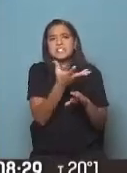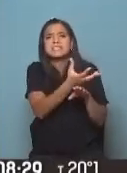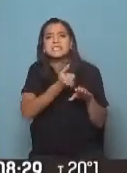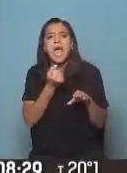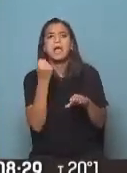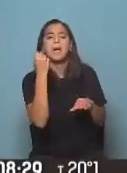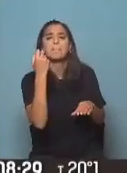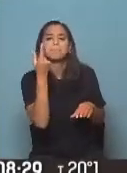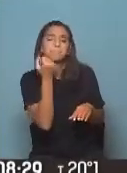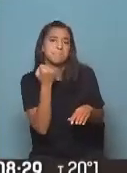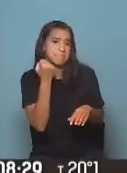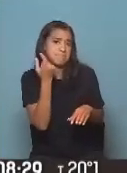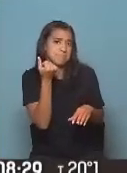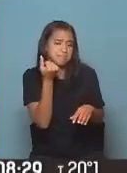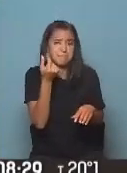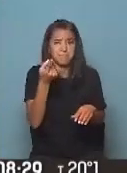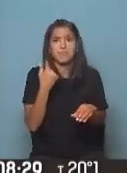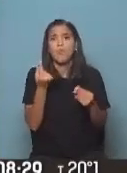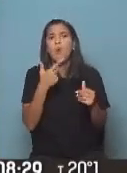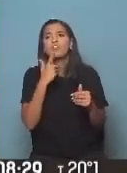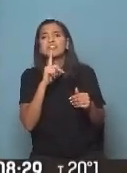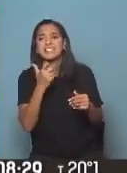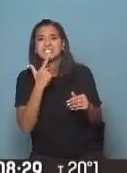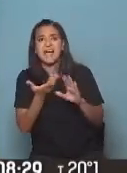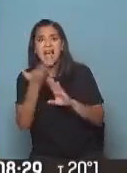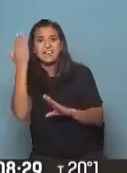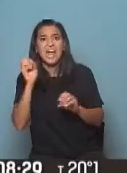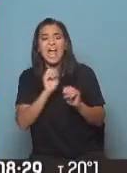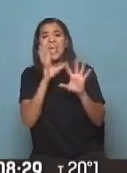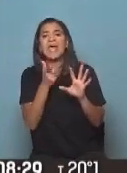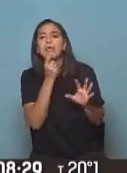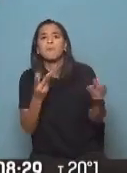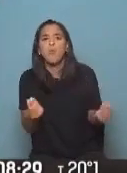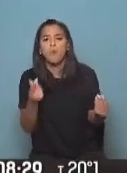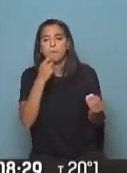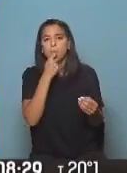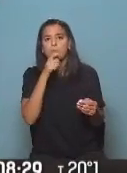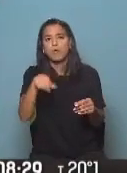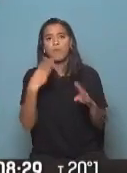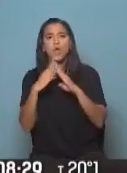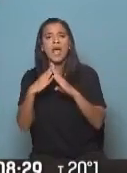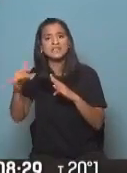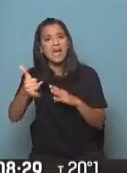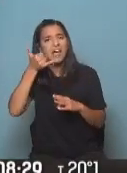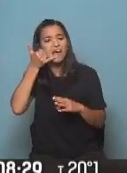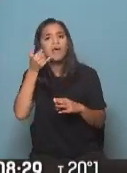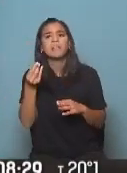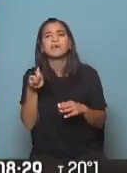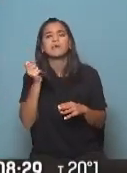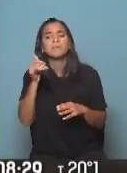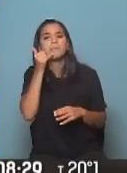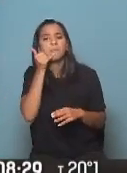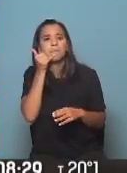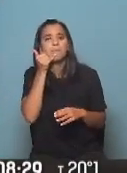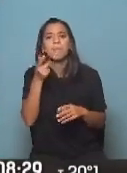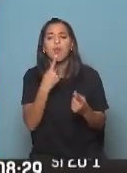mercado. ¿Cómo? Poniendo la tasa alta. ¿Cuál es el claro ejemplo? Cuando uno atendía el teléfono de su casa decía, a ver, ¿de qué me van a llamar ahora?